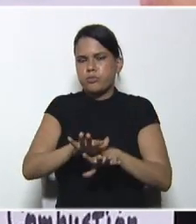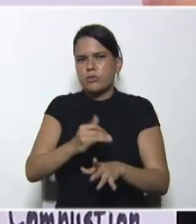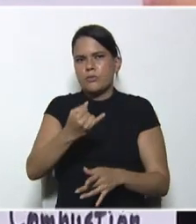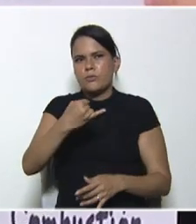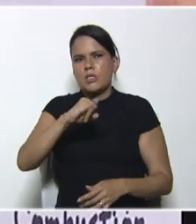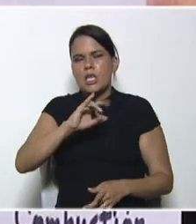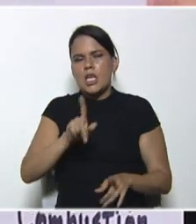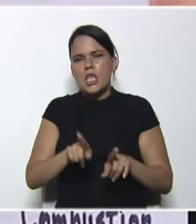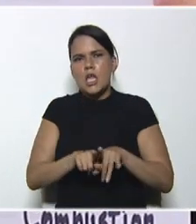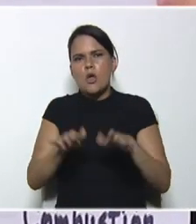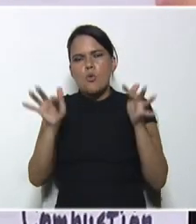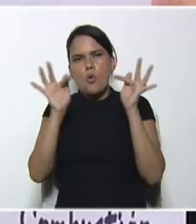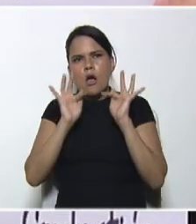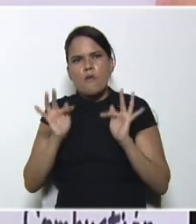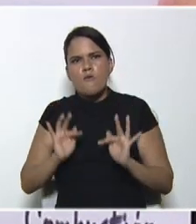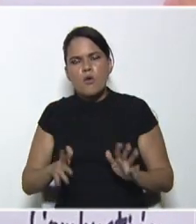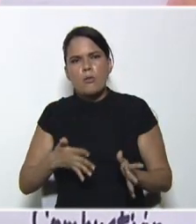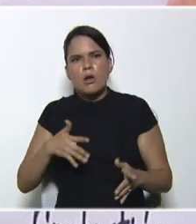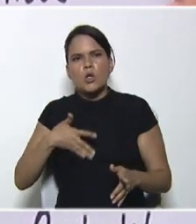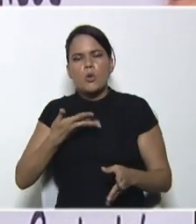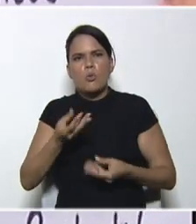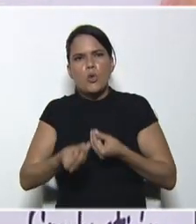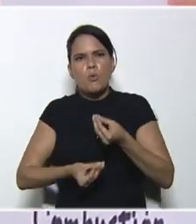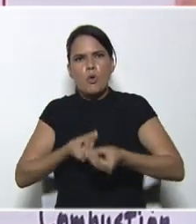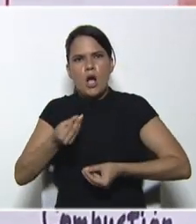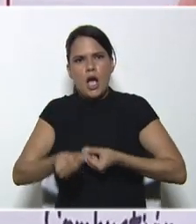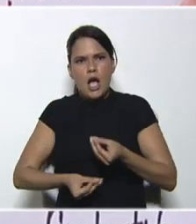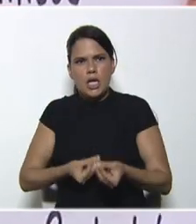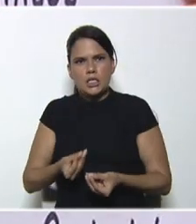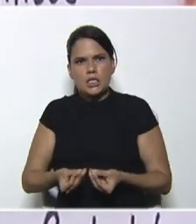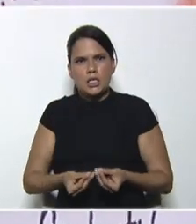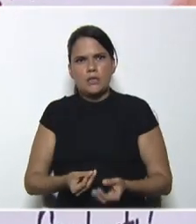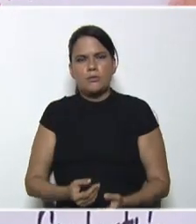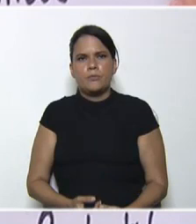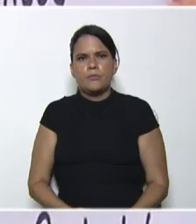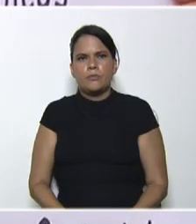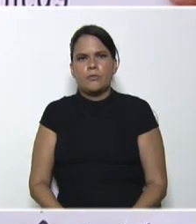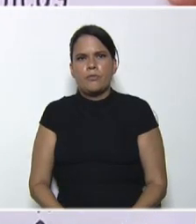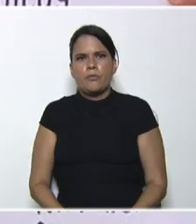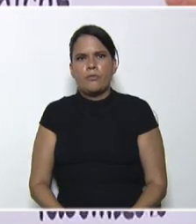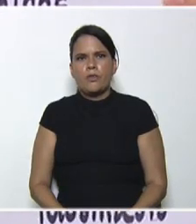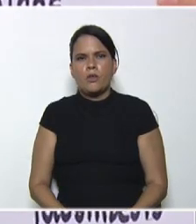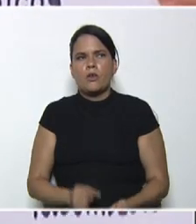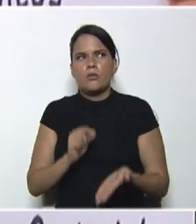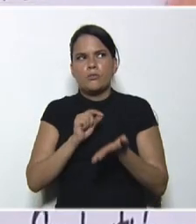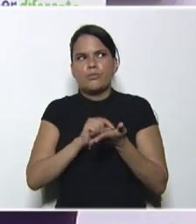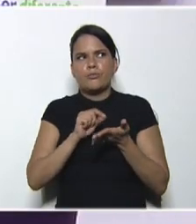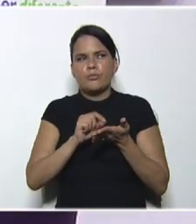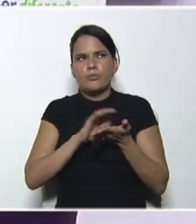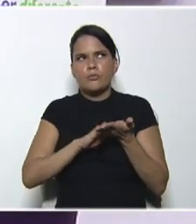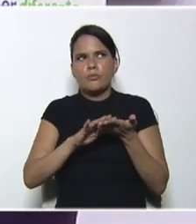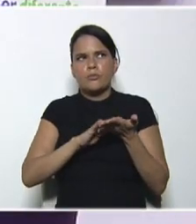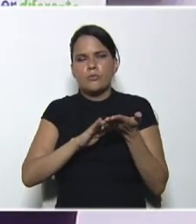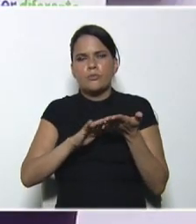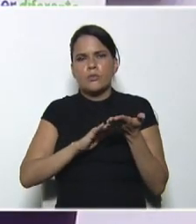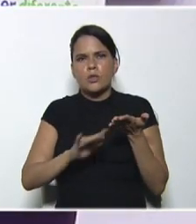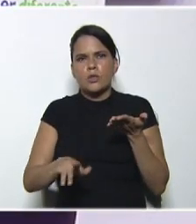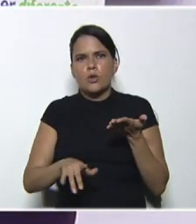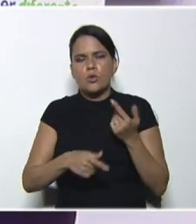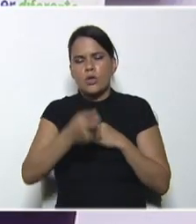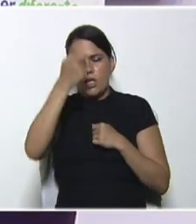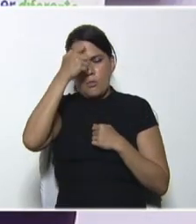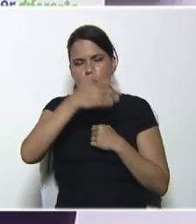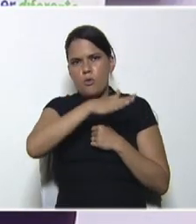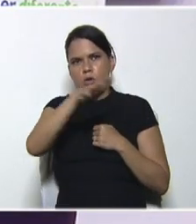de igual forma esto lo podemos realizar a través de la regleta y el punzón con nuestra población con